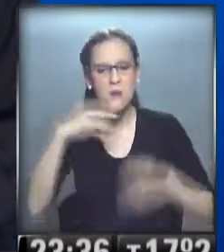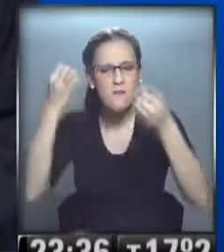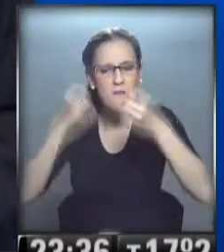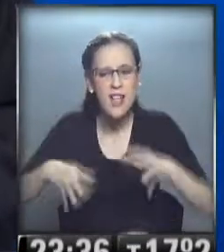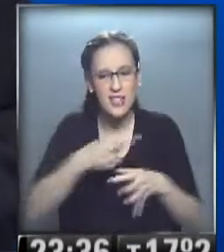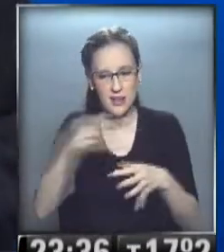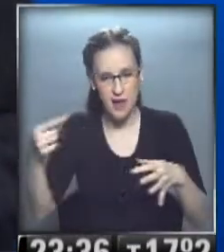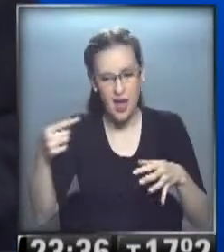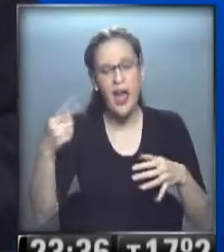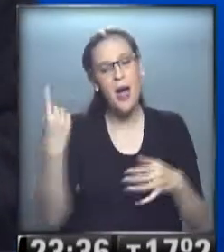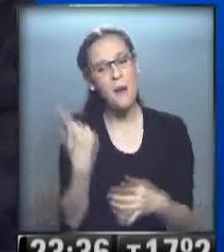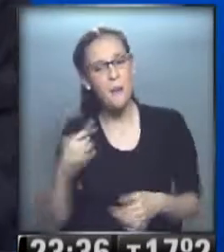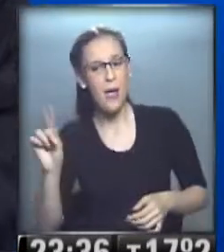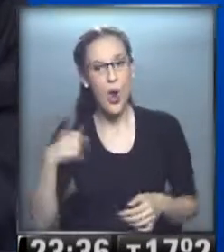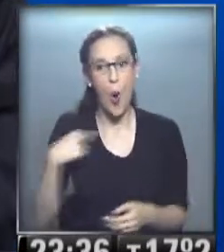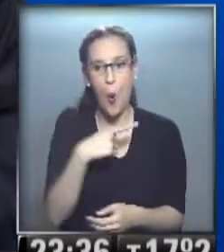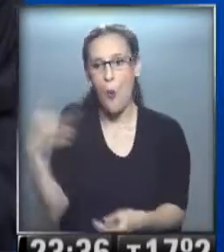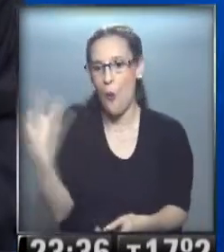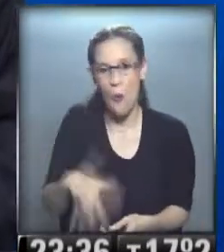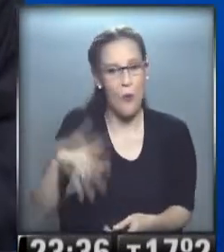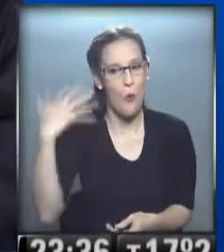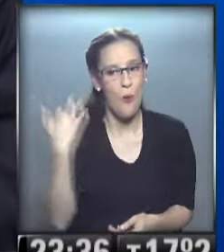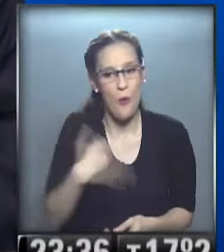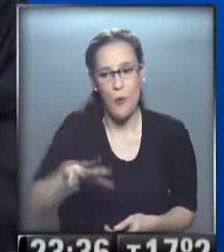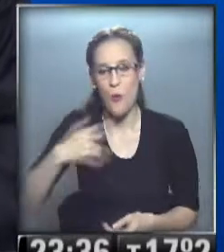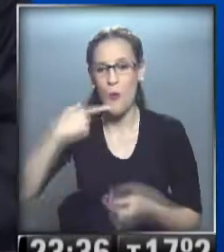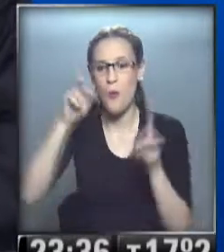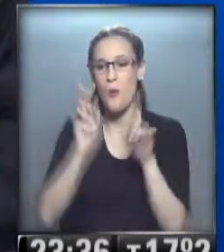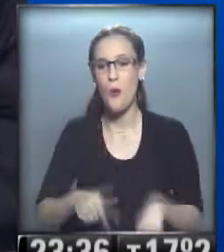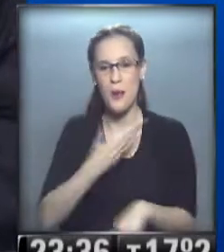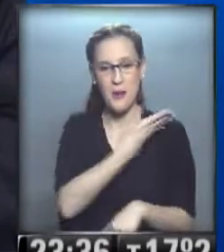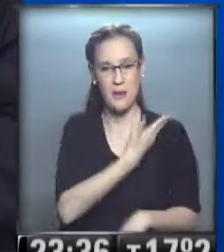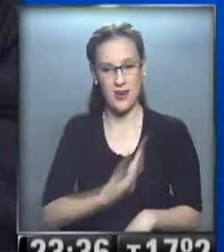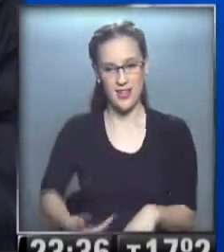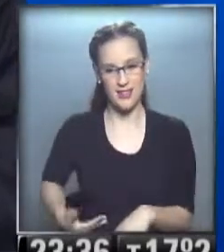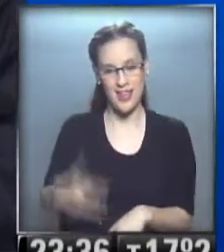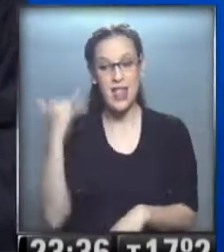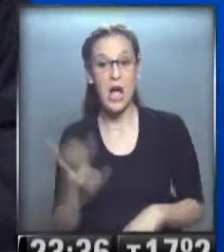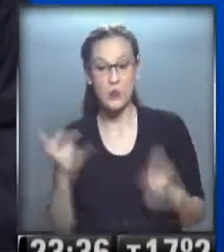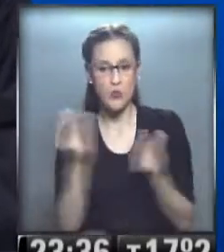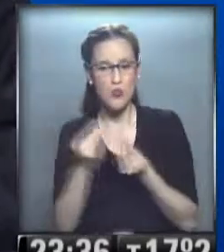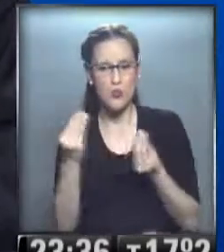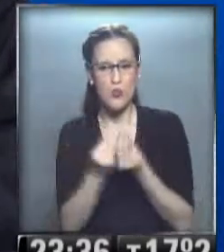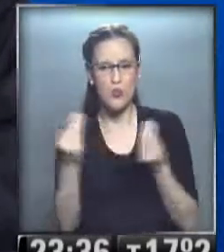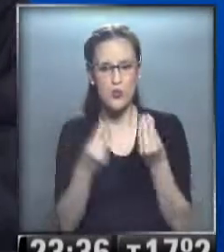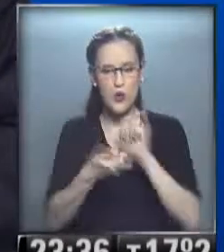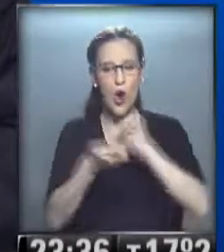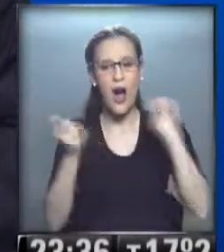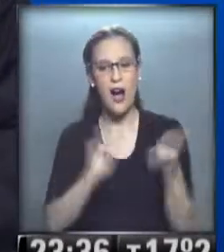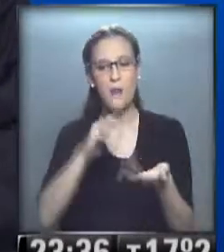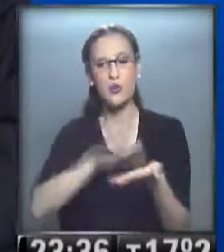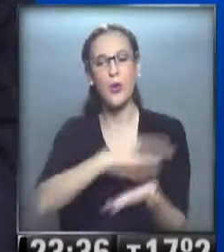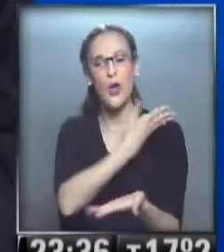semana, pero ¿qué semana? Volvió la presidenta, hay muchos cambios en el